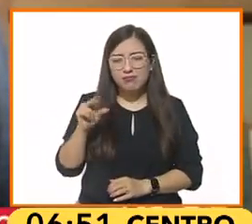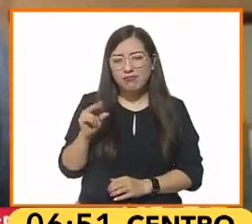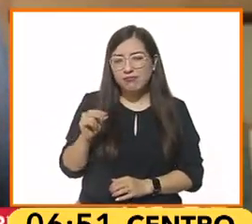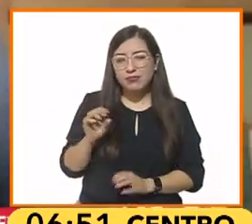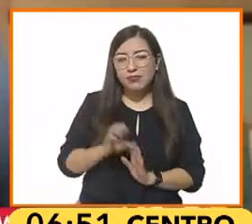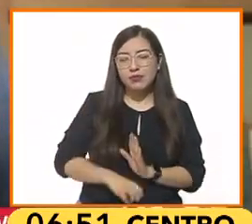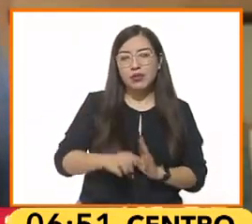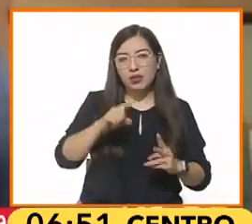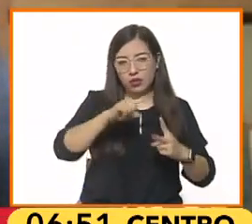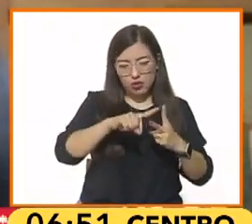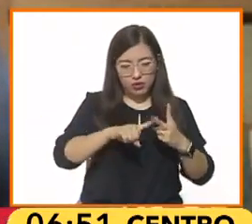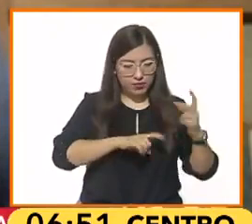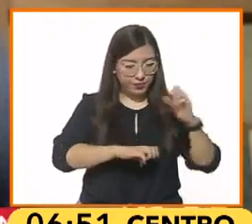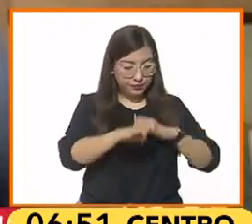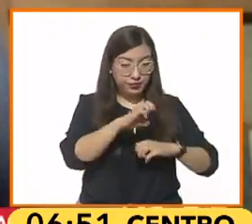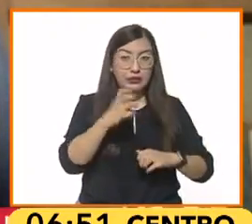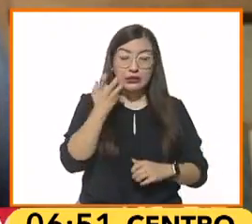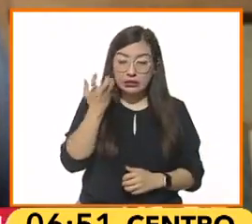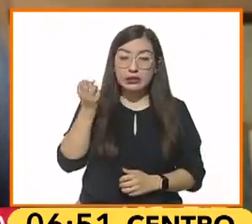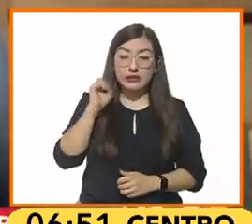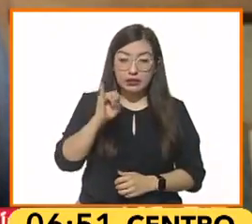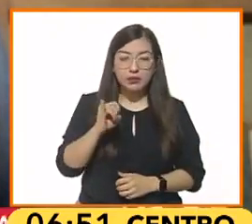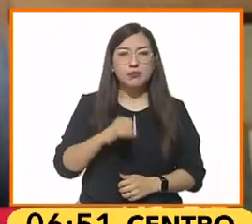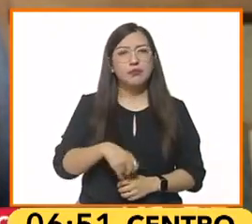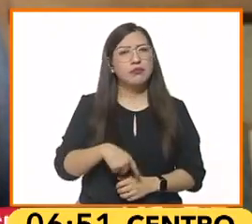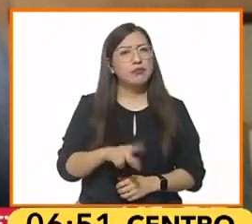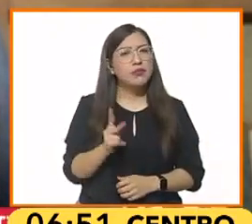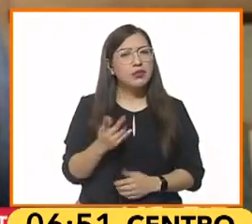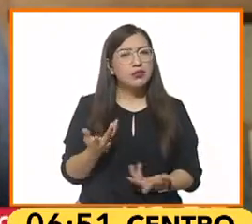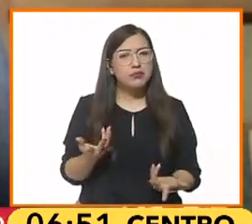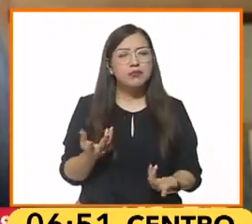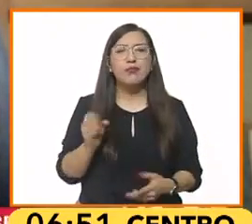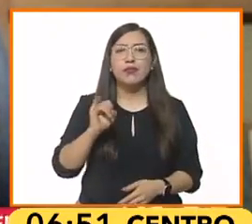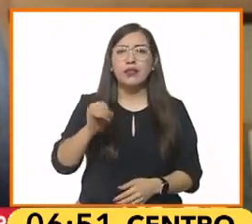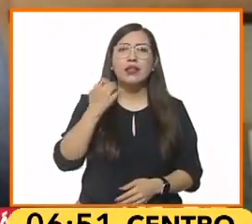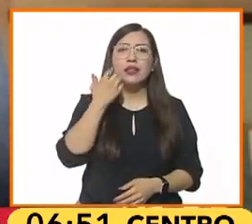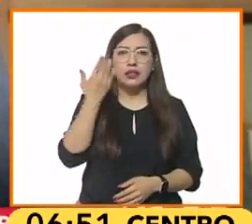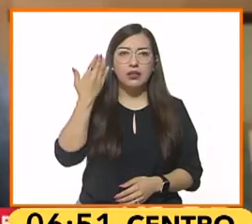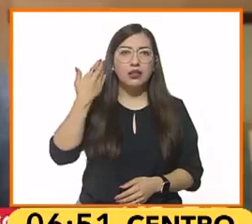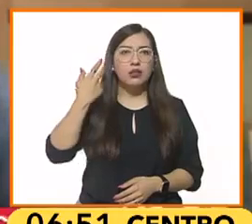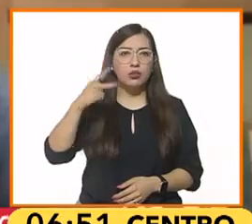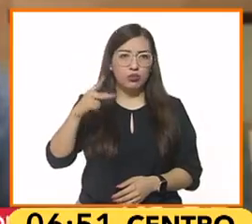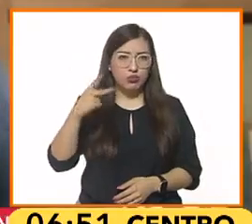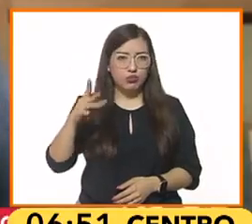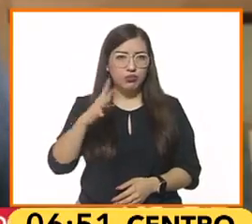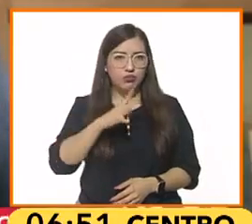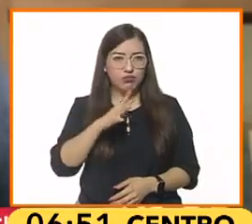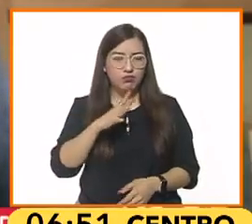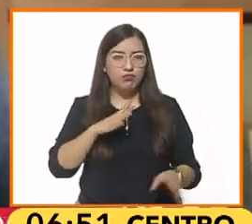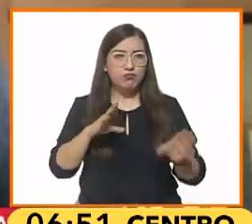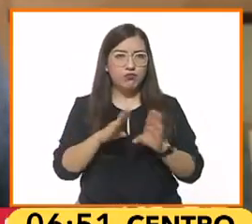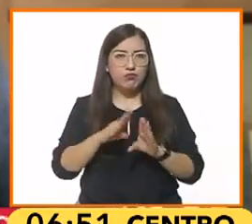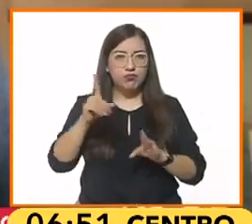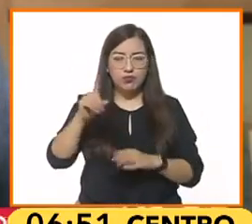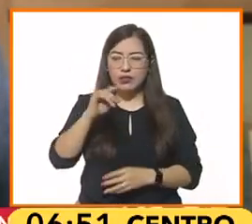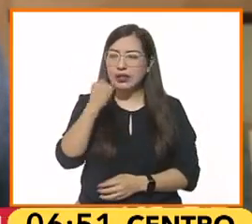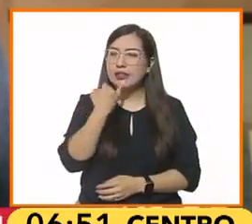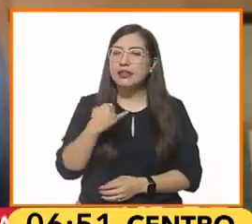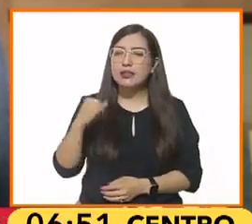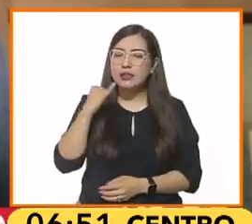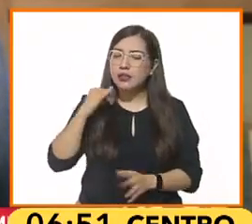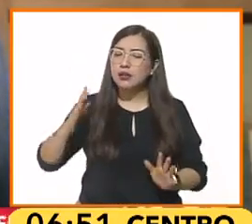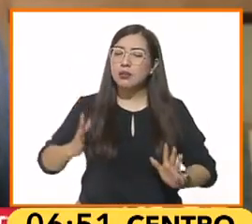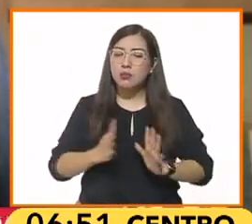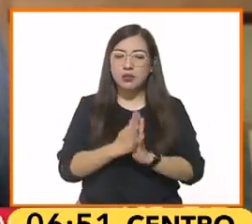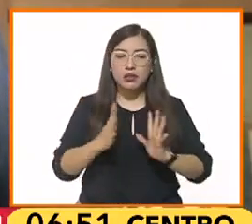o Jared Kushner. Pero también es cierto que si se quiere que Estados Unidos participe en la reconstrucción, que Israel participe en la reconstrucción de Gaza